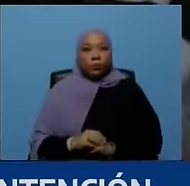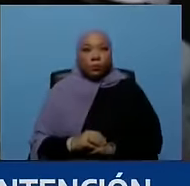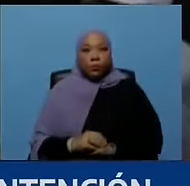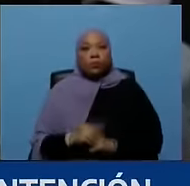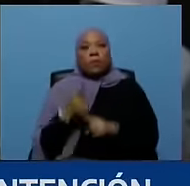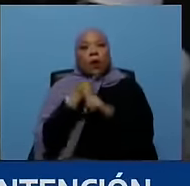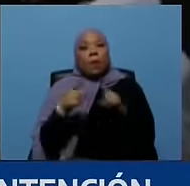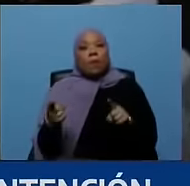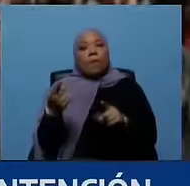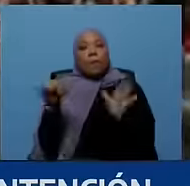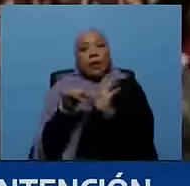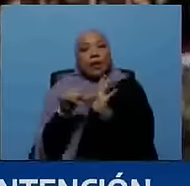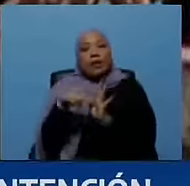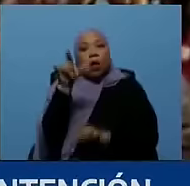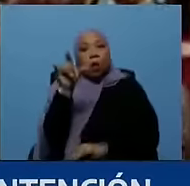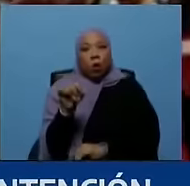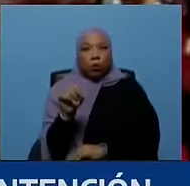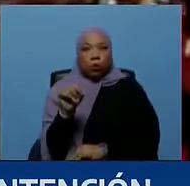Pero es paralelo.